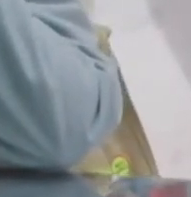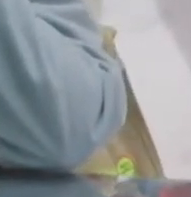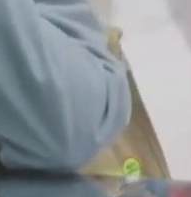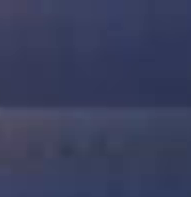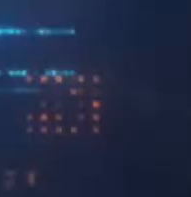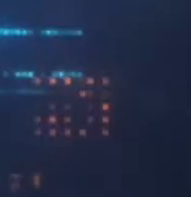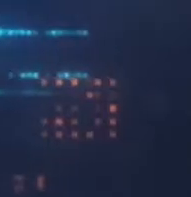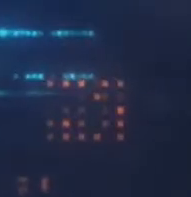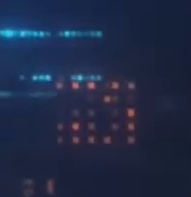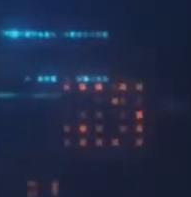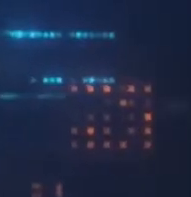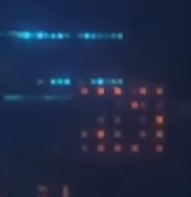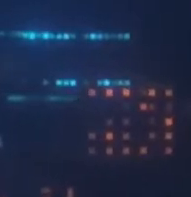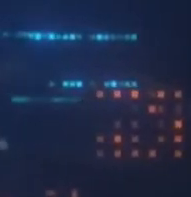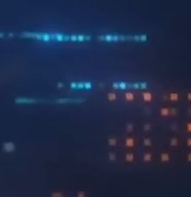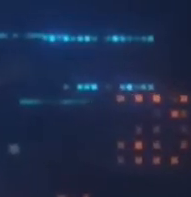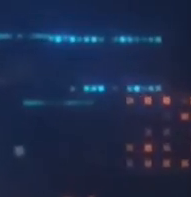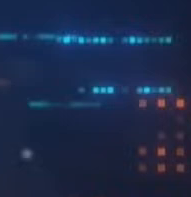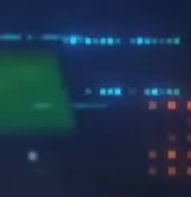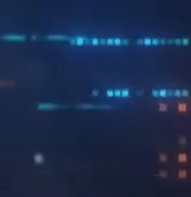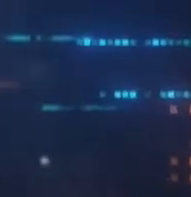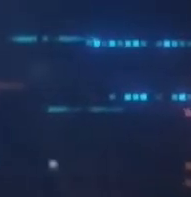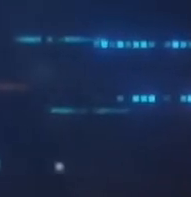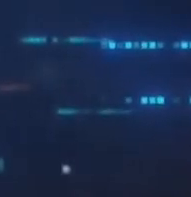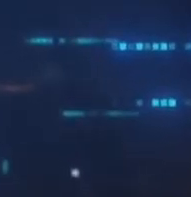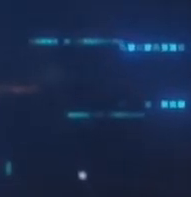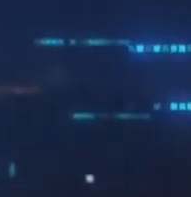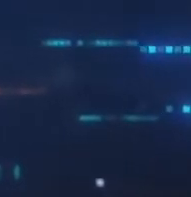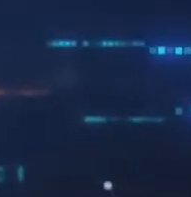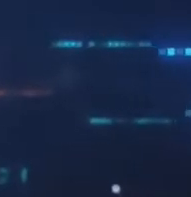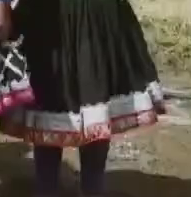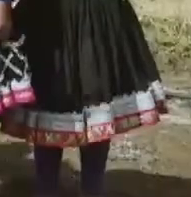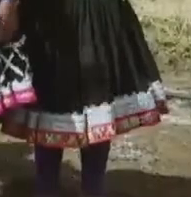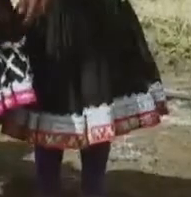venta ya. Impecable, internet veloz por fibra óptica.